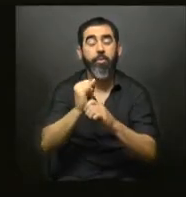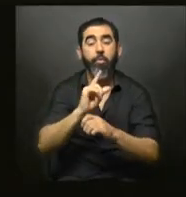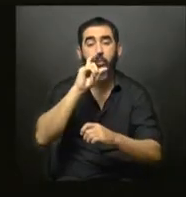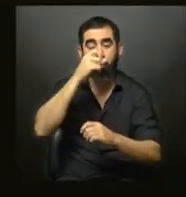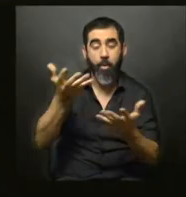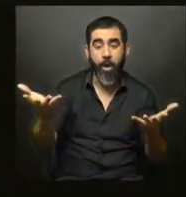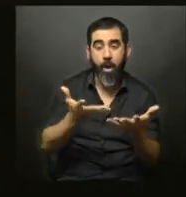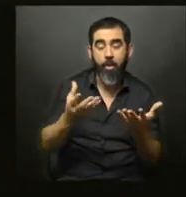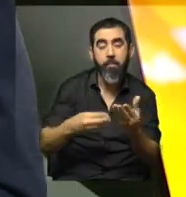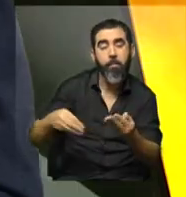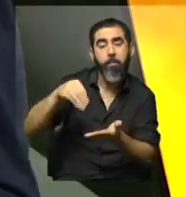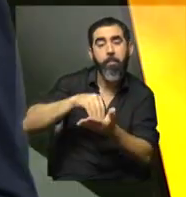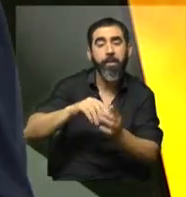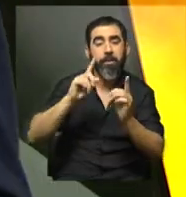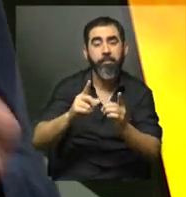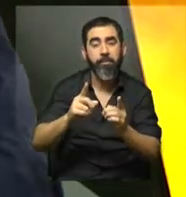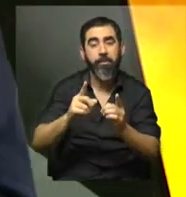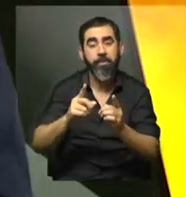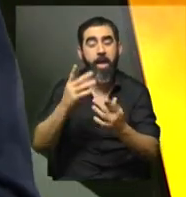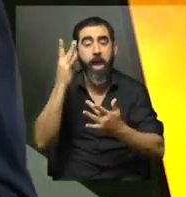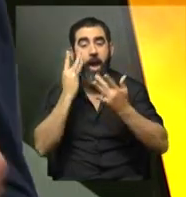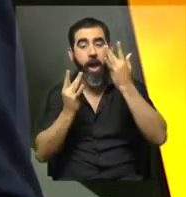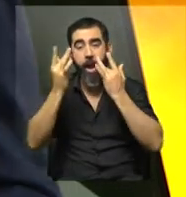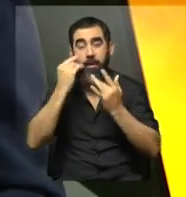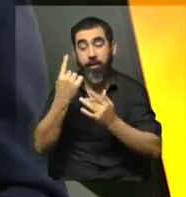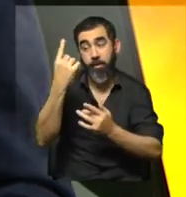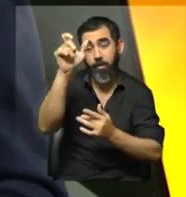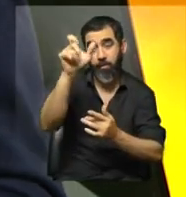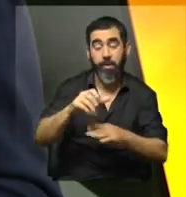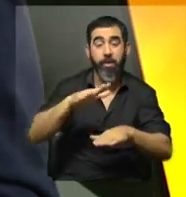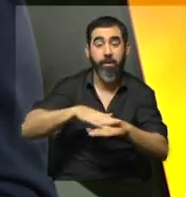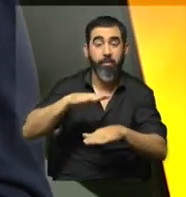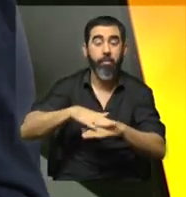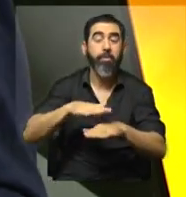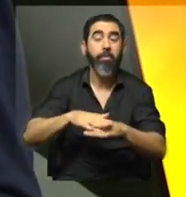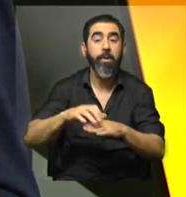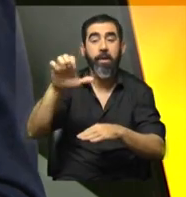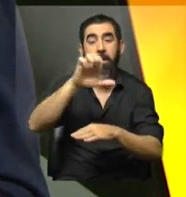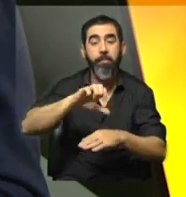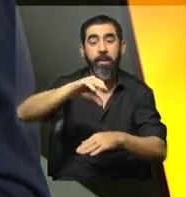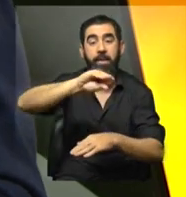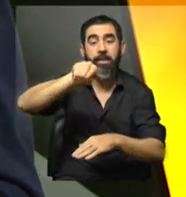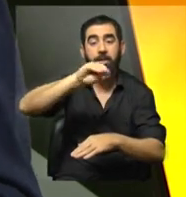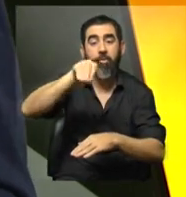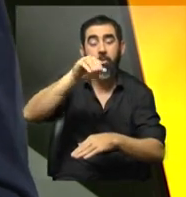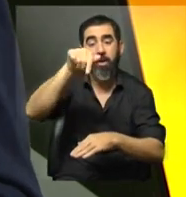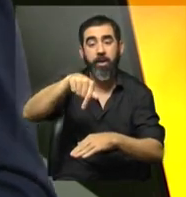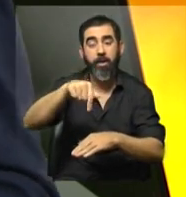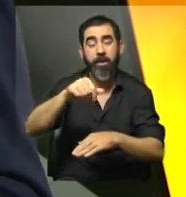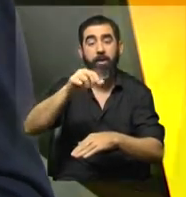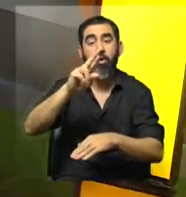ahora se nos va a sumar quien pone la parte artística, uno de los integrantes de la compañía de títeres, aquí nomás, Rodrigo